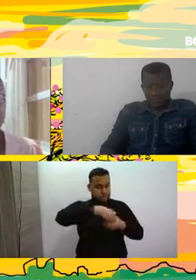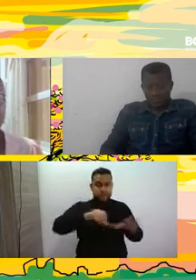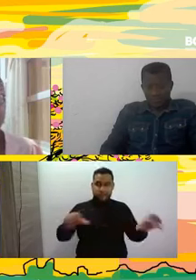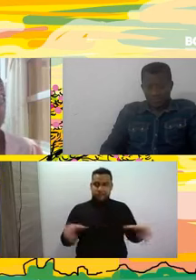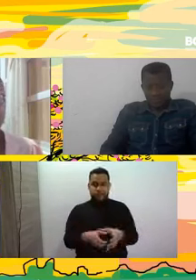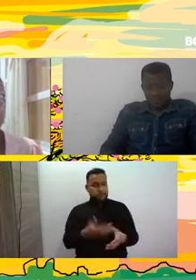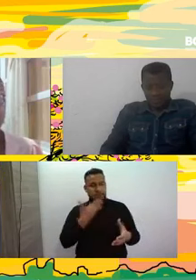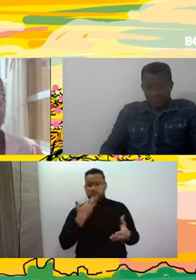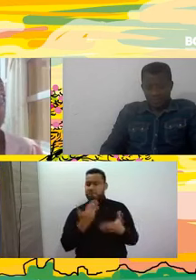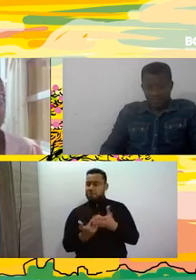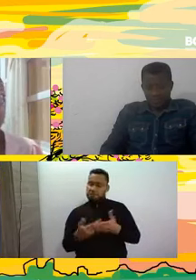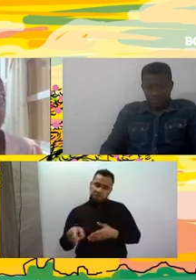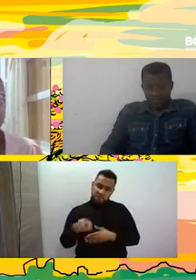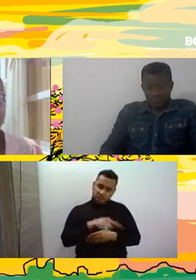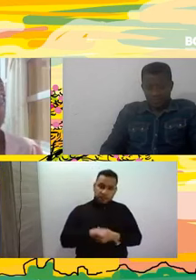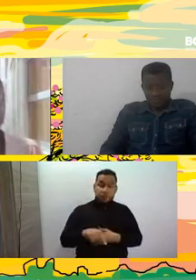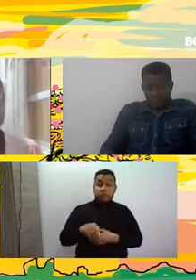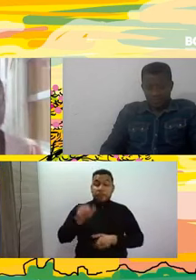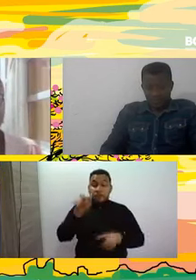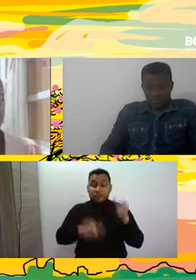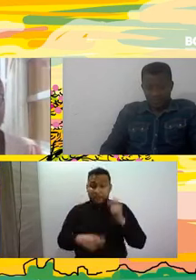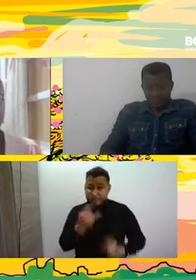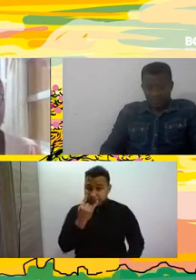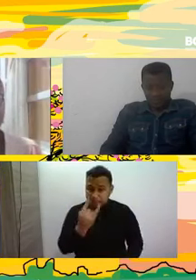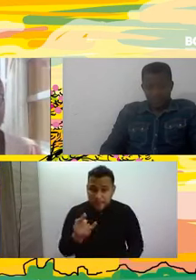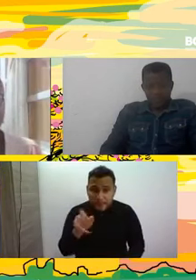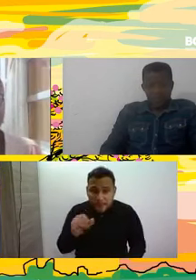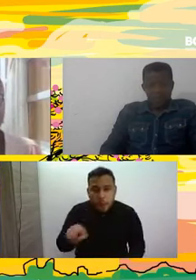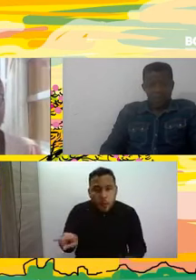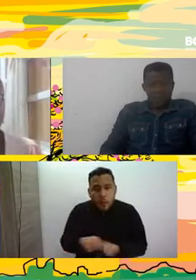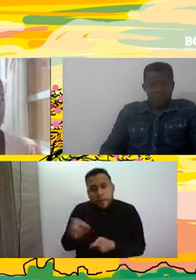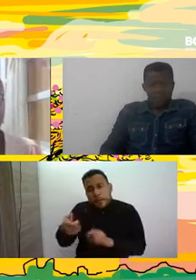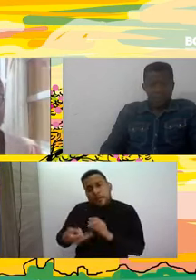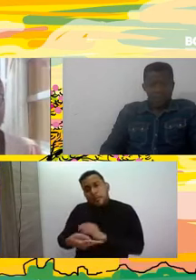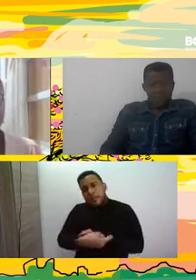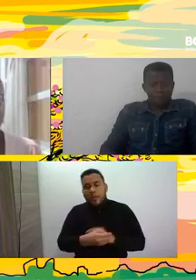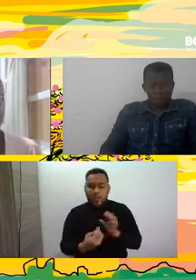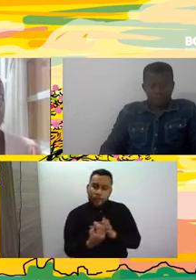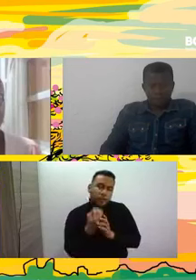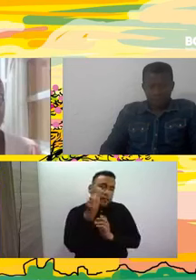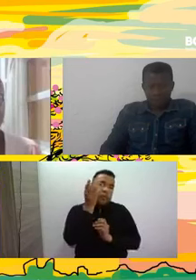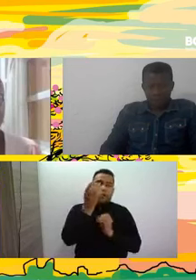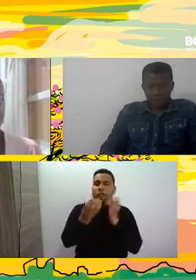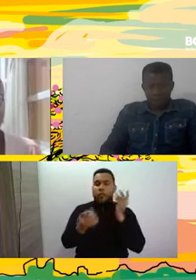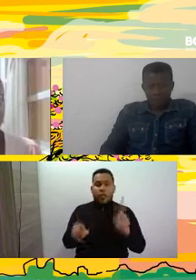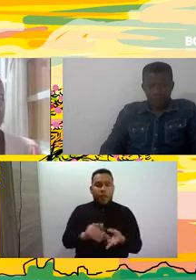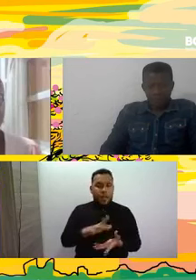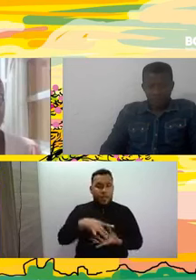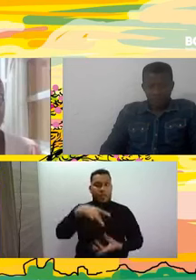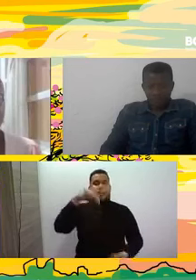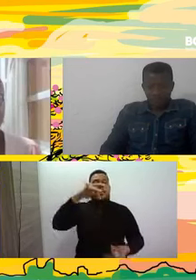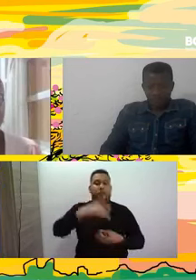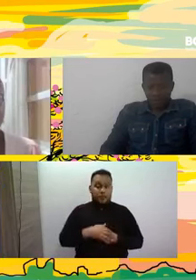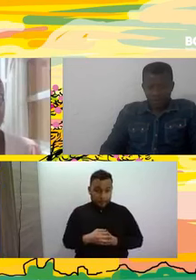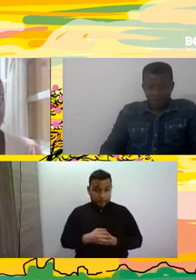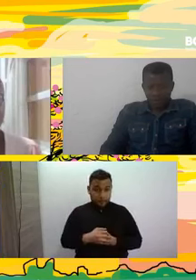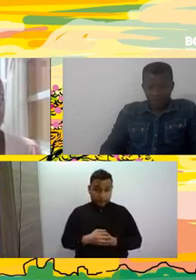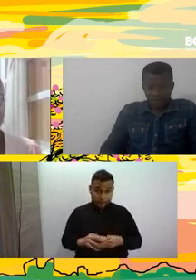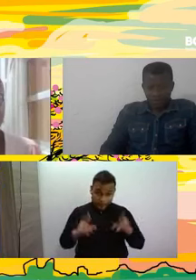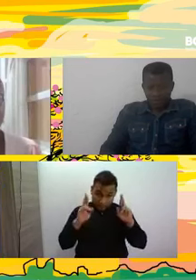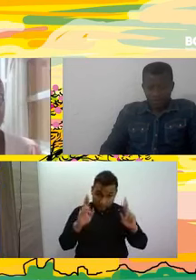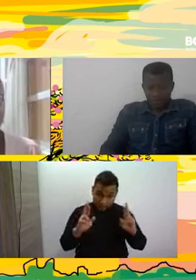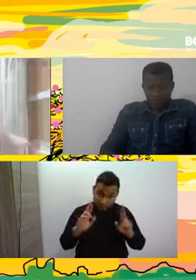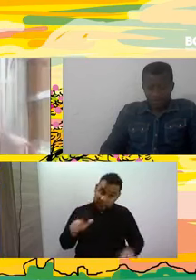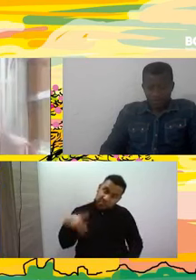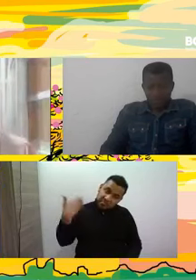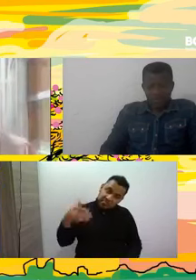acompañaron, quienes son los encantadores jardineros que hacen florecer nuestra alma. Esperamos los que nos acompañen en